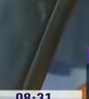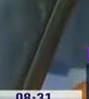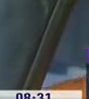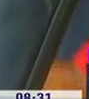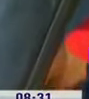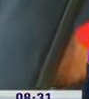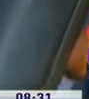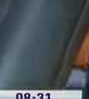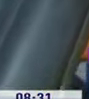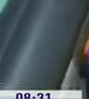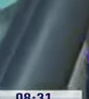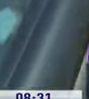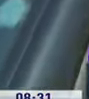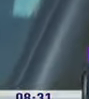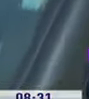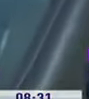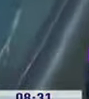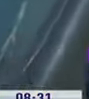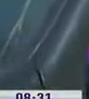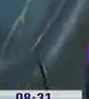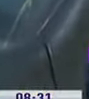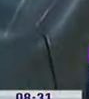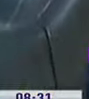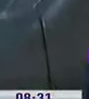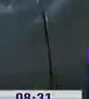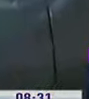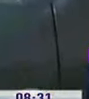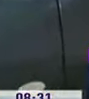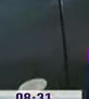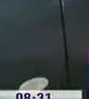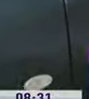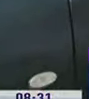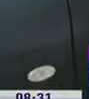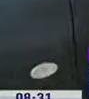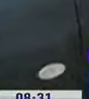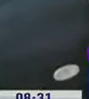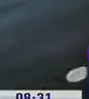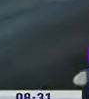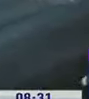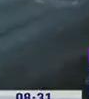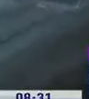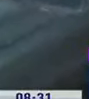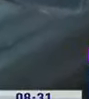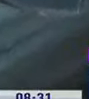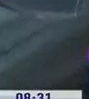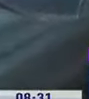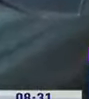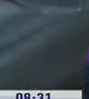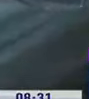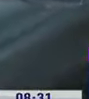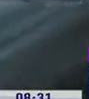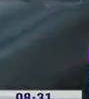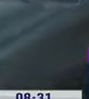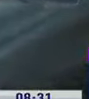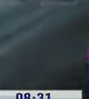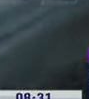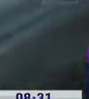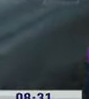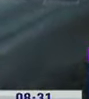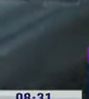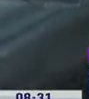pero no era todo el tiempo. Si no, yo unos minutitos quería salir de salida. Esos minutitos puede ocasionar un accidente de tránsito porque usted está en